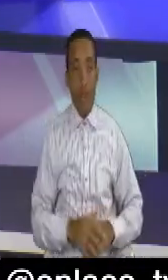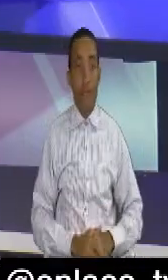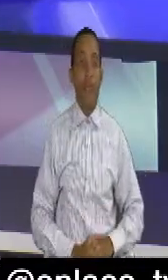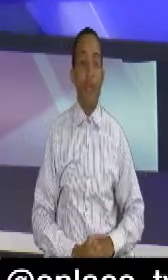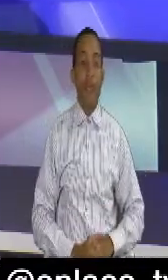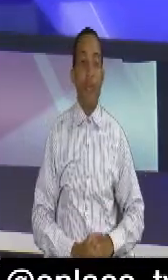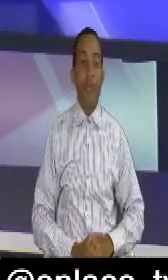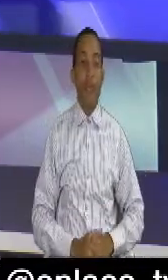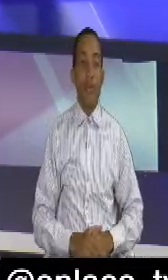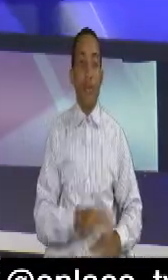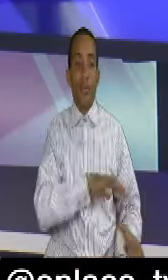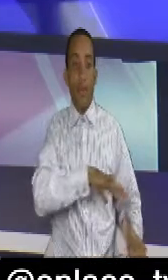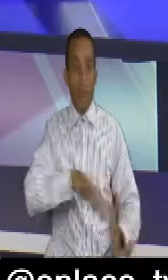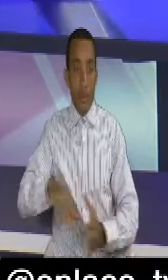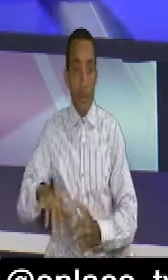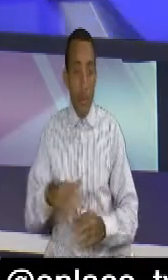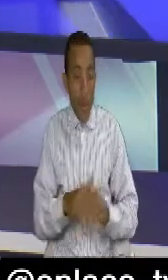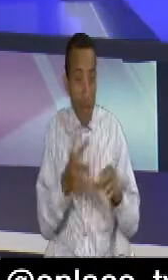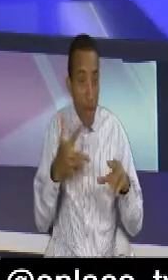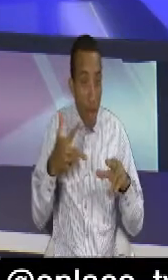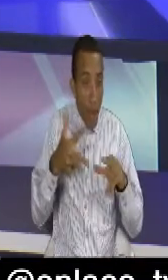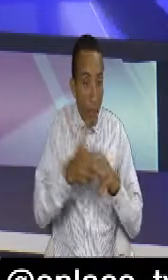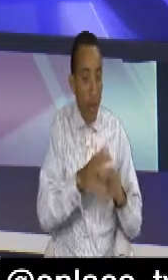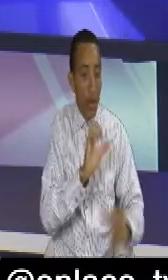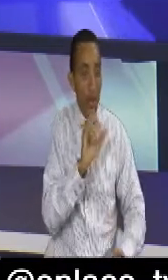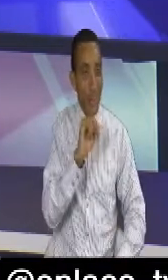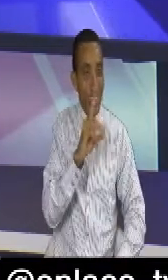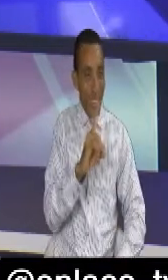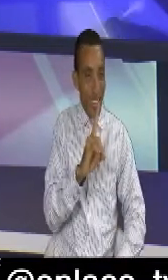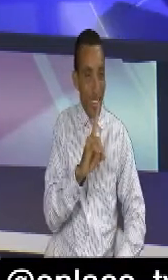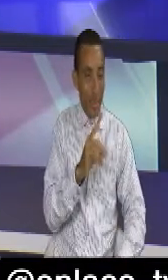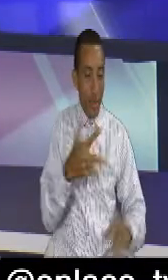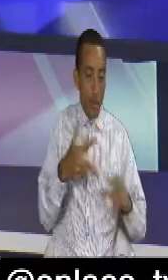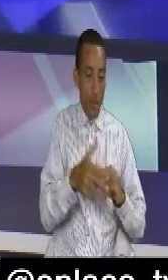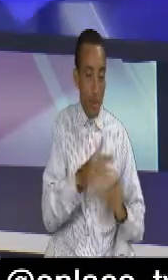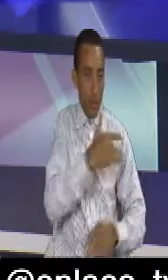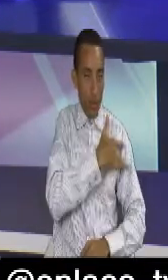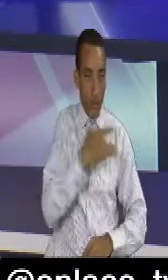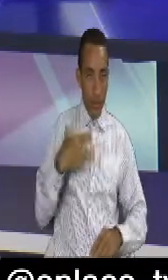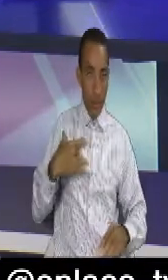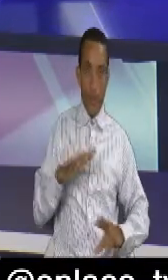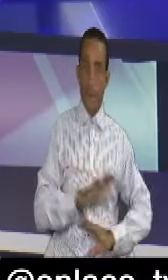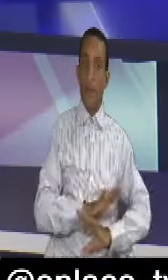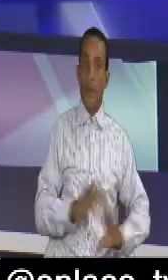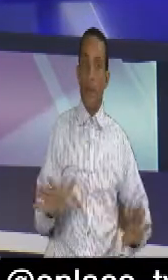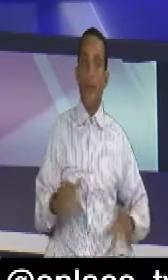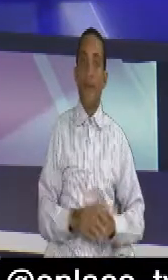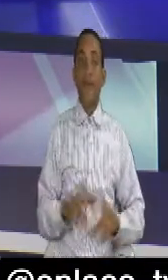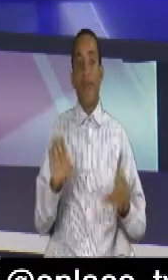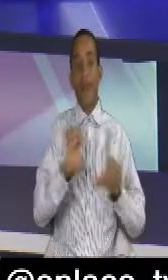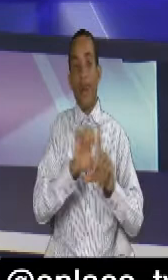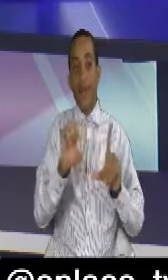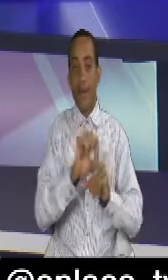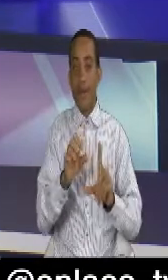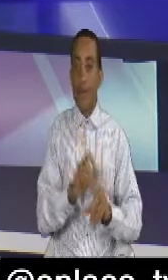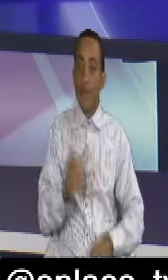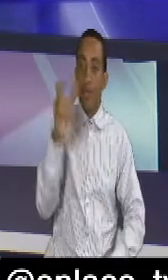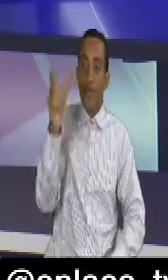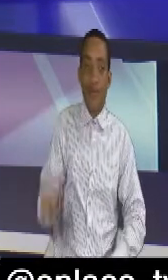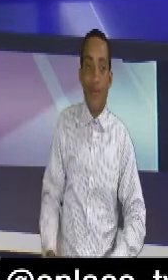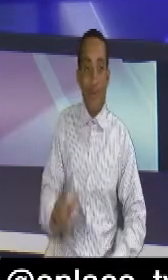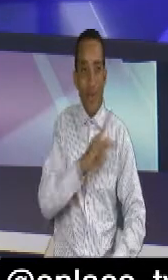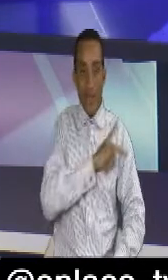Ante la suspensión de servicios de MD Salud en el Hospital Regional del Magdalena Medio, Enlace Noticias consultó al personero